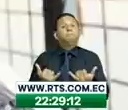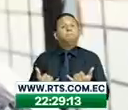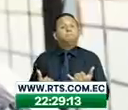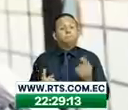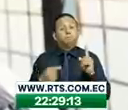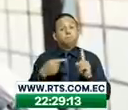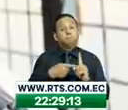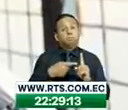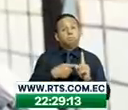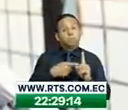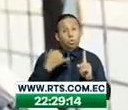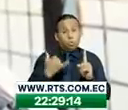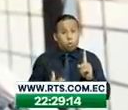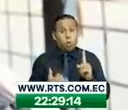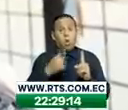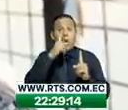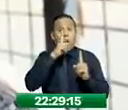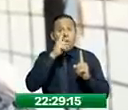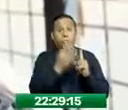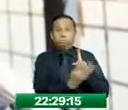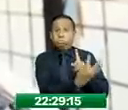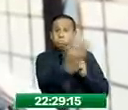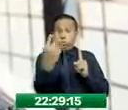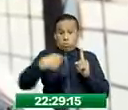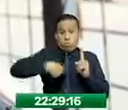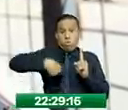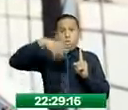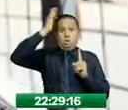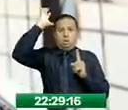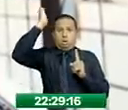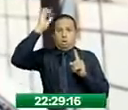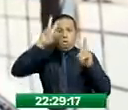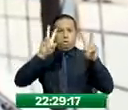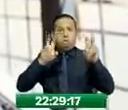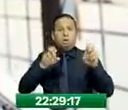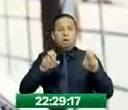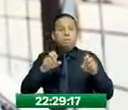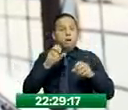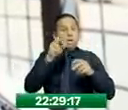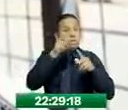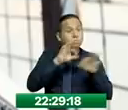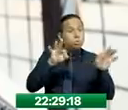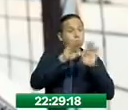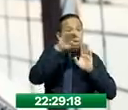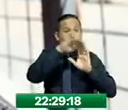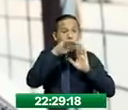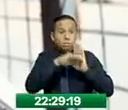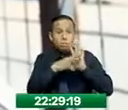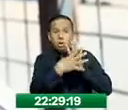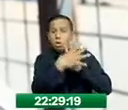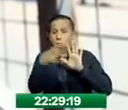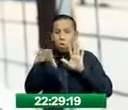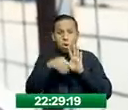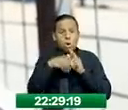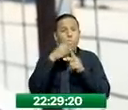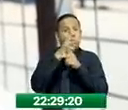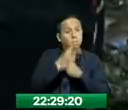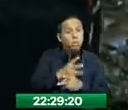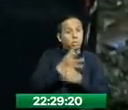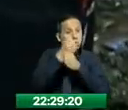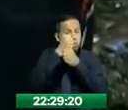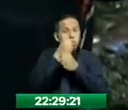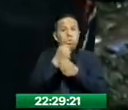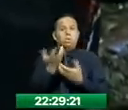charla con mis colaboradores para establecer todas las normas de bioseguridad estamos conscientes que debemos trabajar sólo al 30%